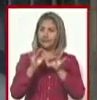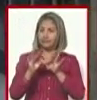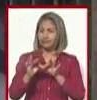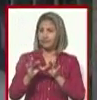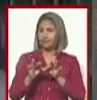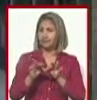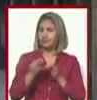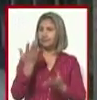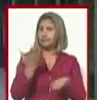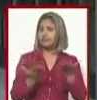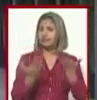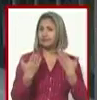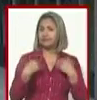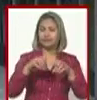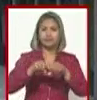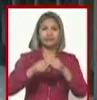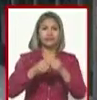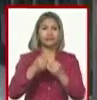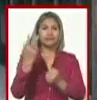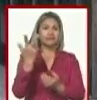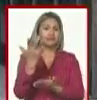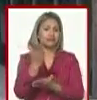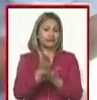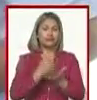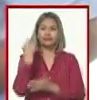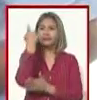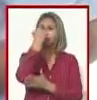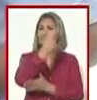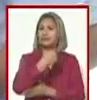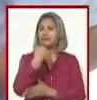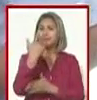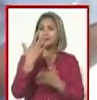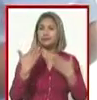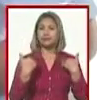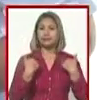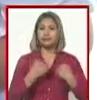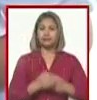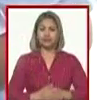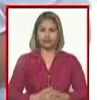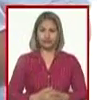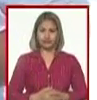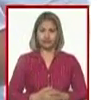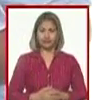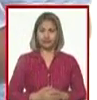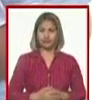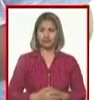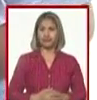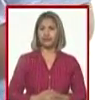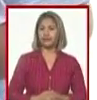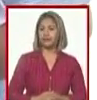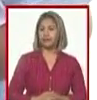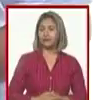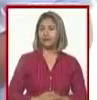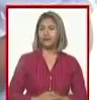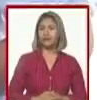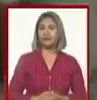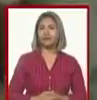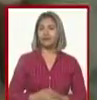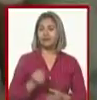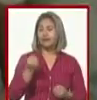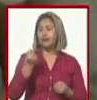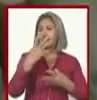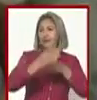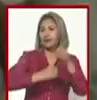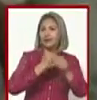reconstructiva. Aparentemente tiene fracturas en tres partes de la cara. Un hito nomás tiene, hijo. ¿Un hito? Ajá, un hito nomás tiene. ¿Y el señor cuántos años